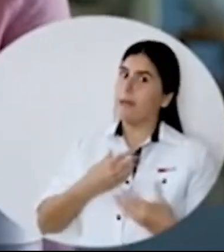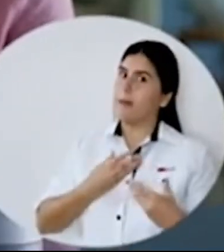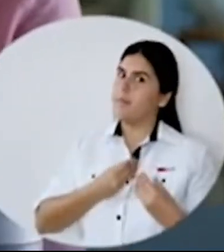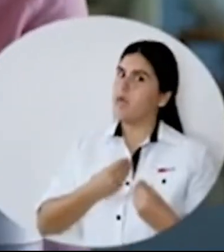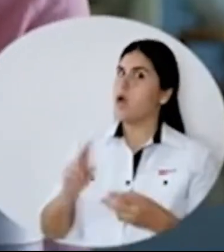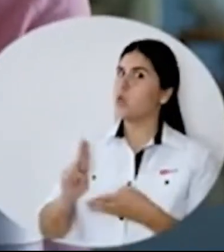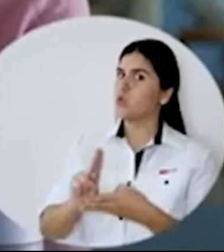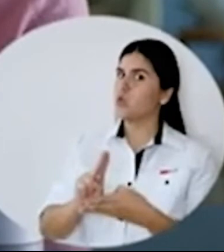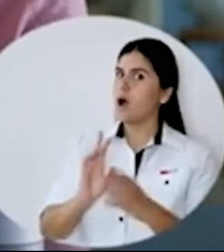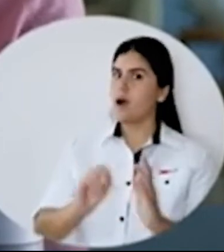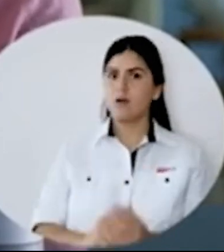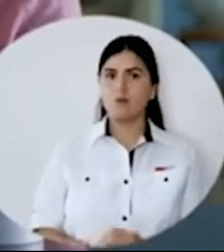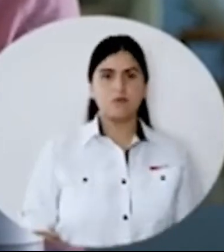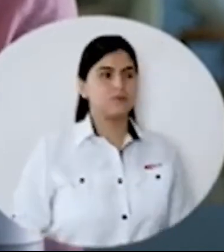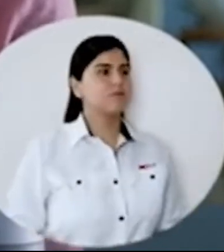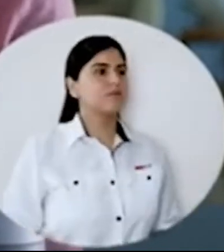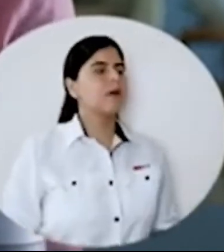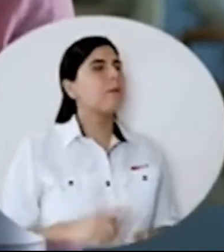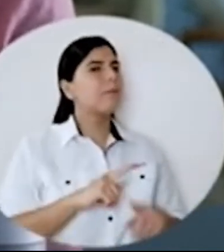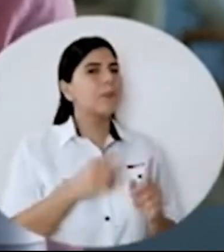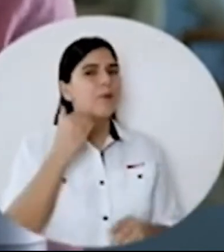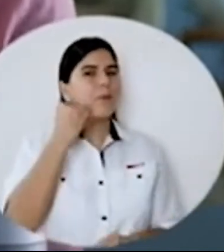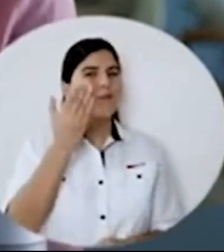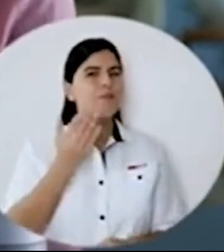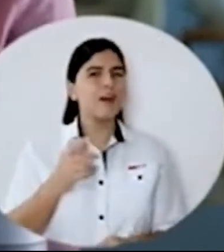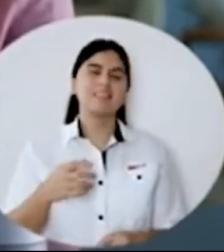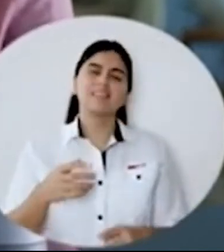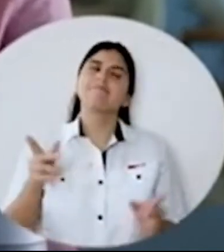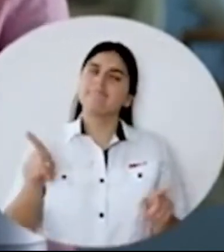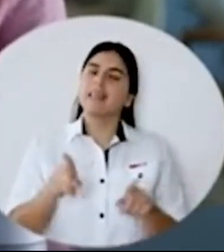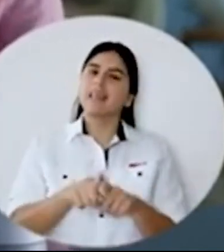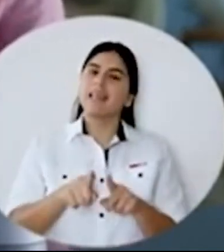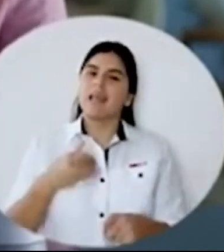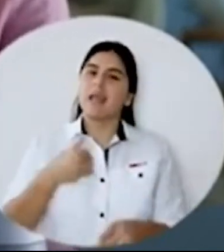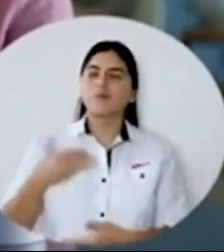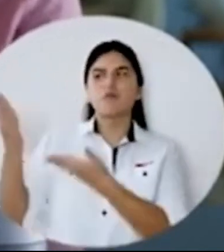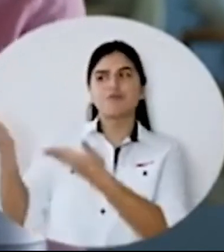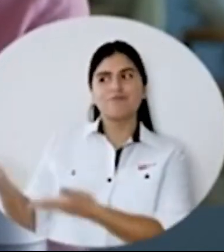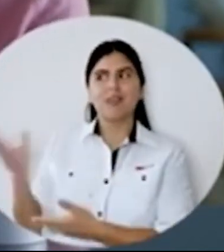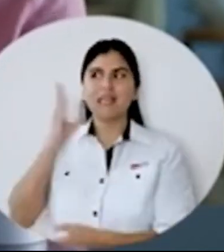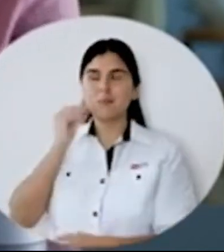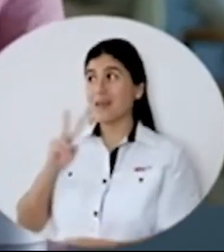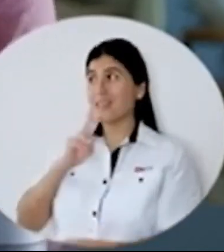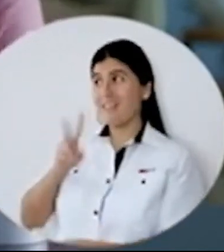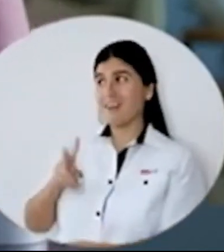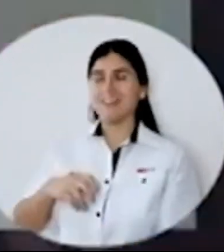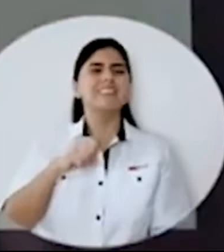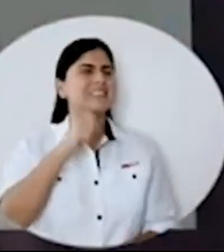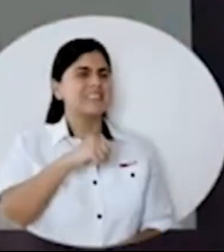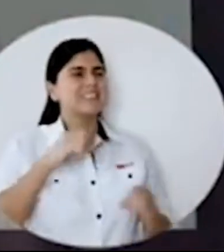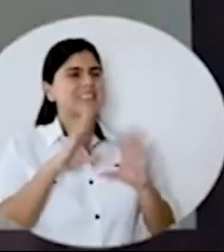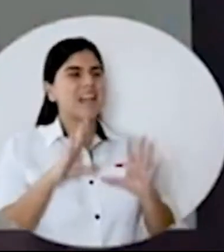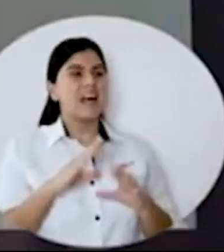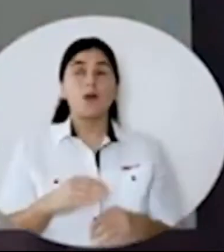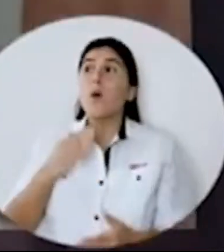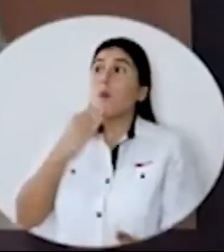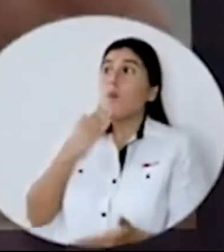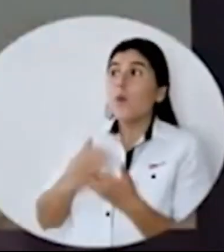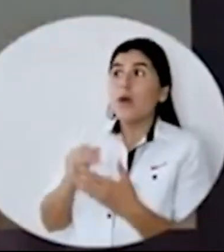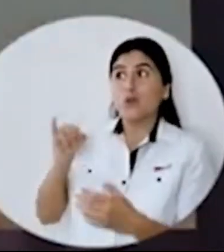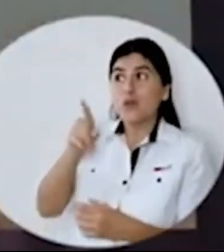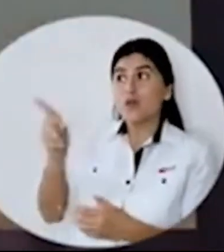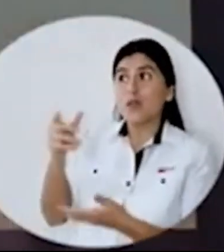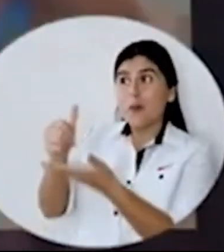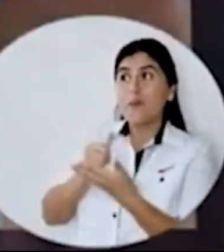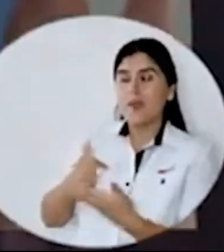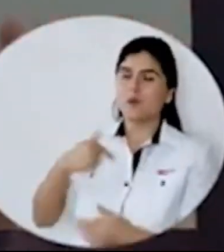usarlo. Pero es muy fácil. Además, mira, aquí tenemos a una experta, ¿verdad, Sofi? Claro. Bueno, si me ayudan,